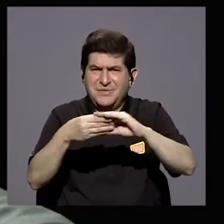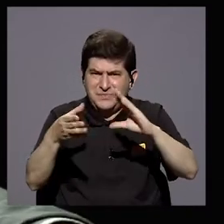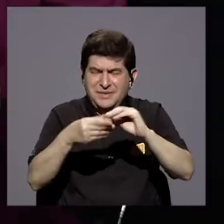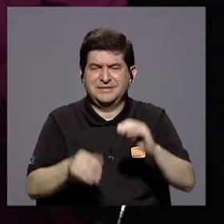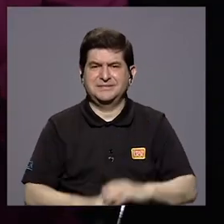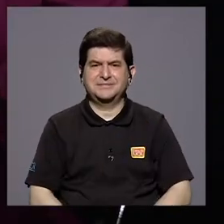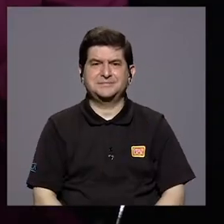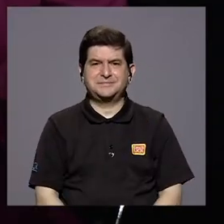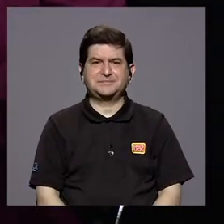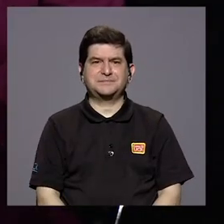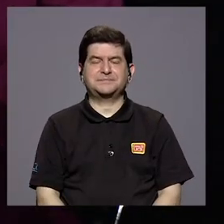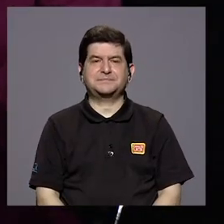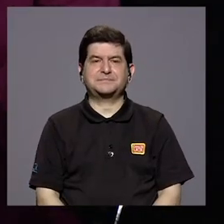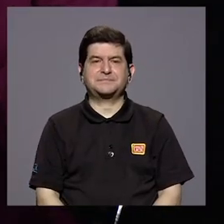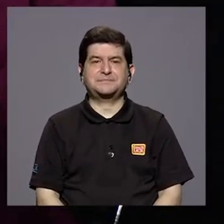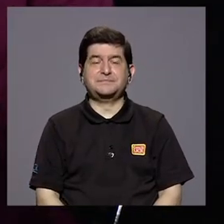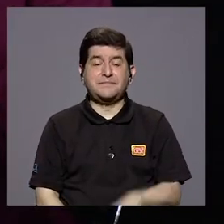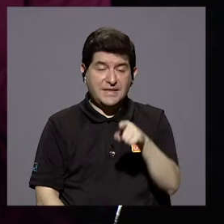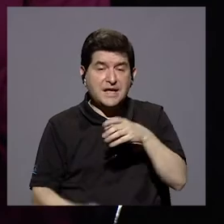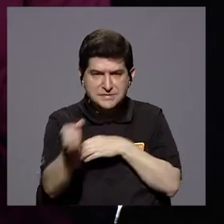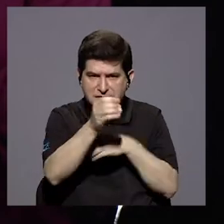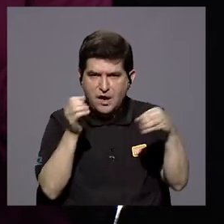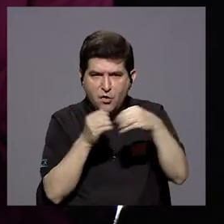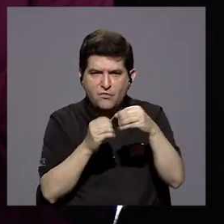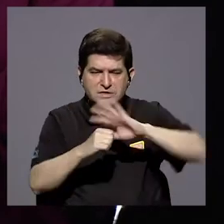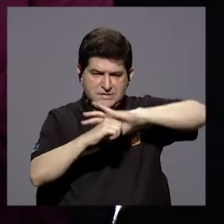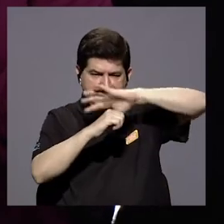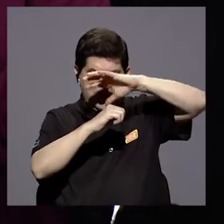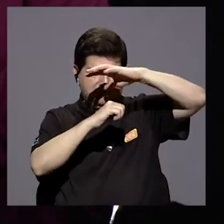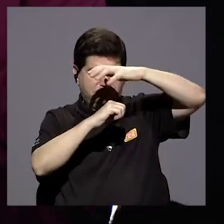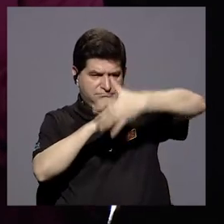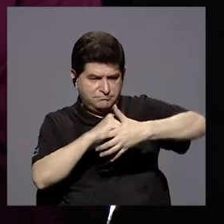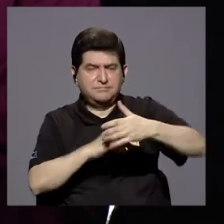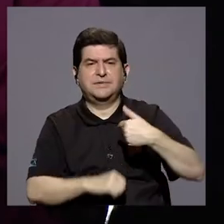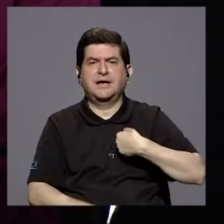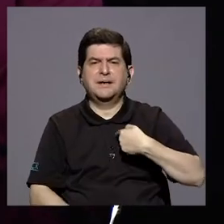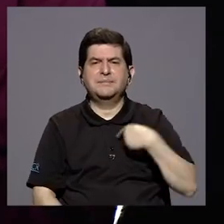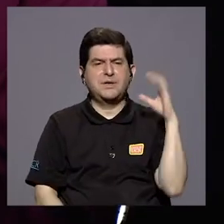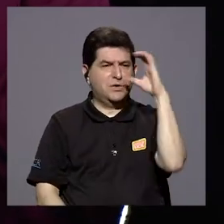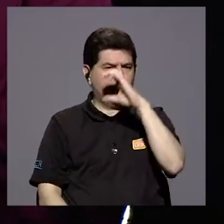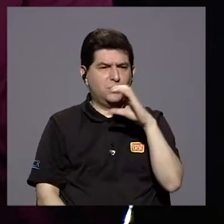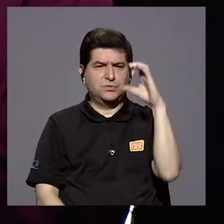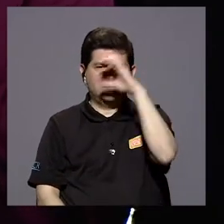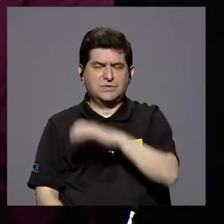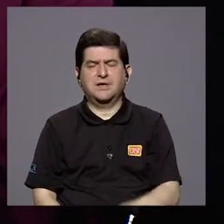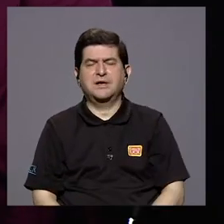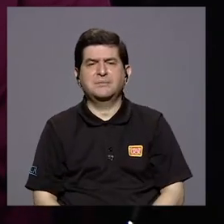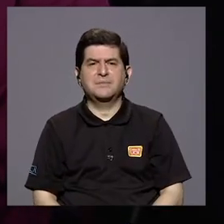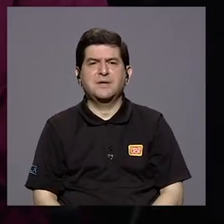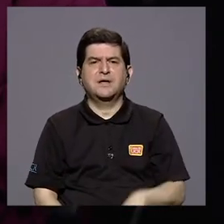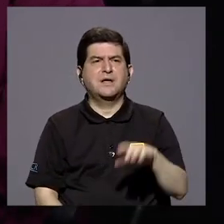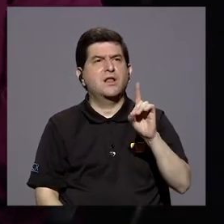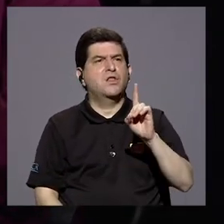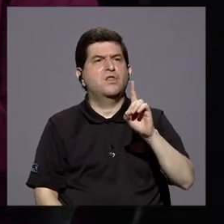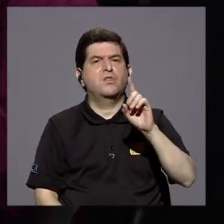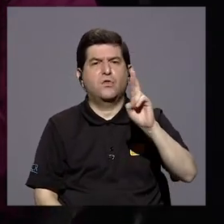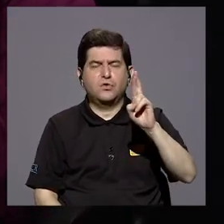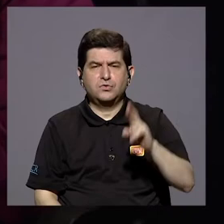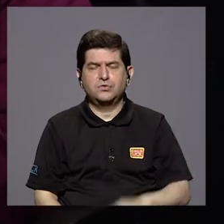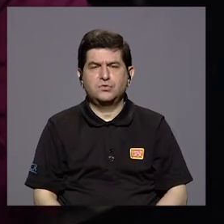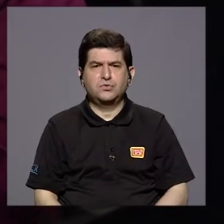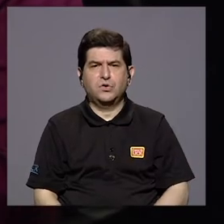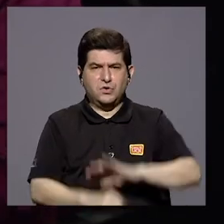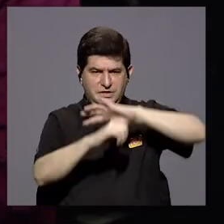Bueno, la agencia espacial... En realidad, a mí me buscaron los doctores en aeroespacial